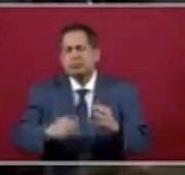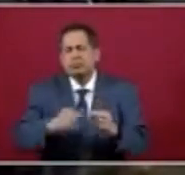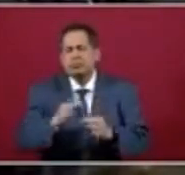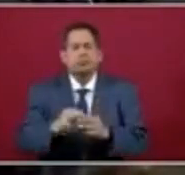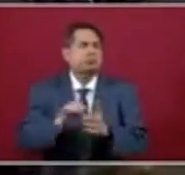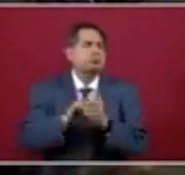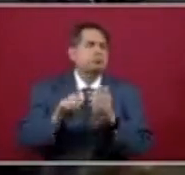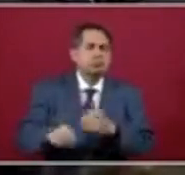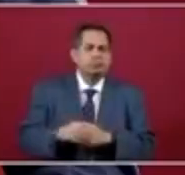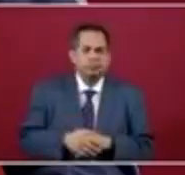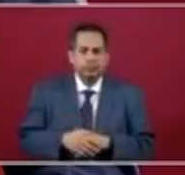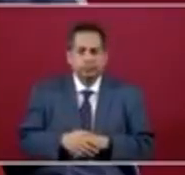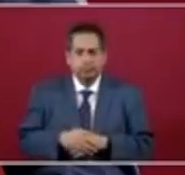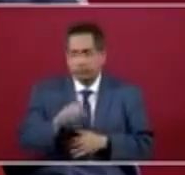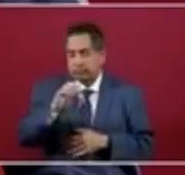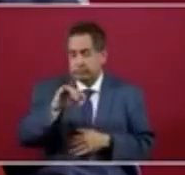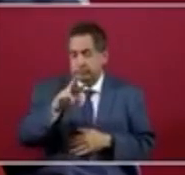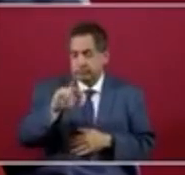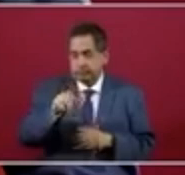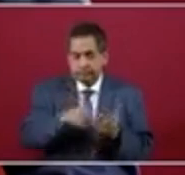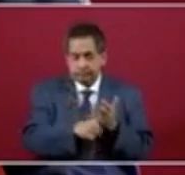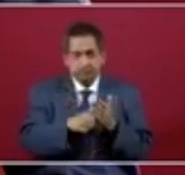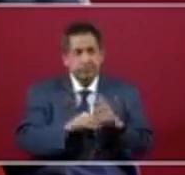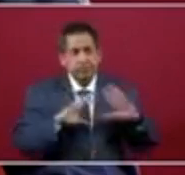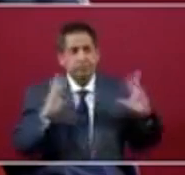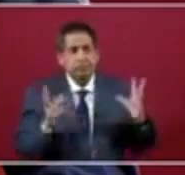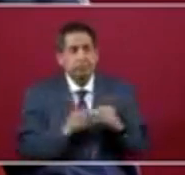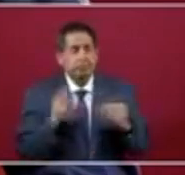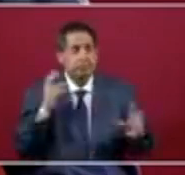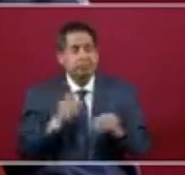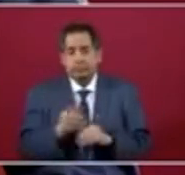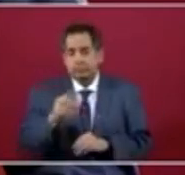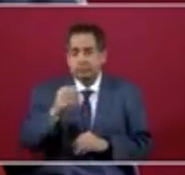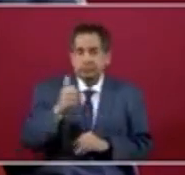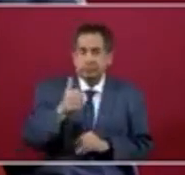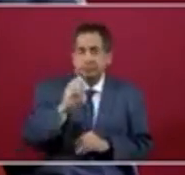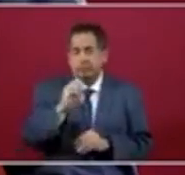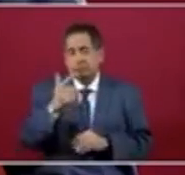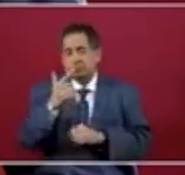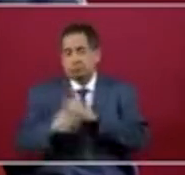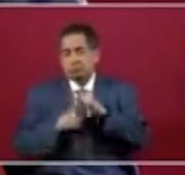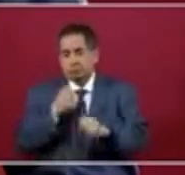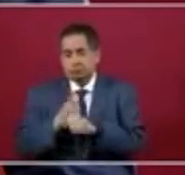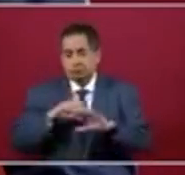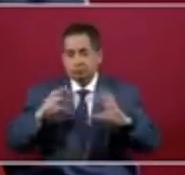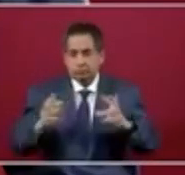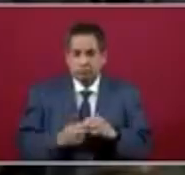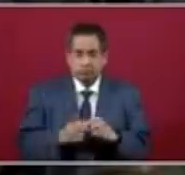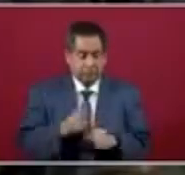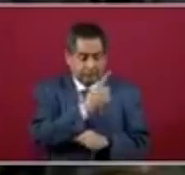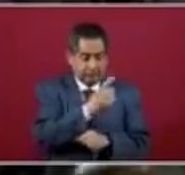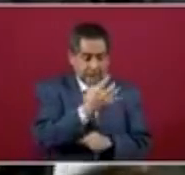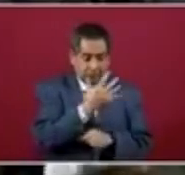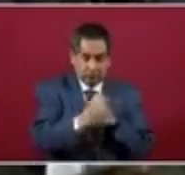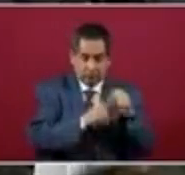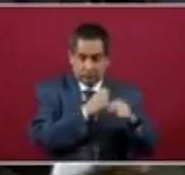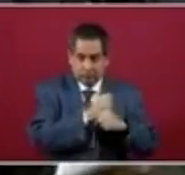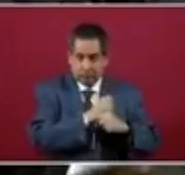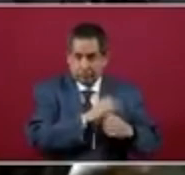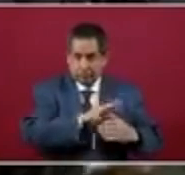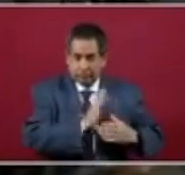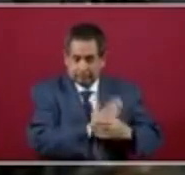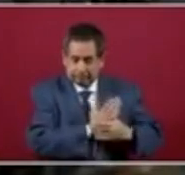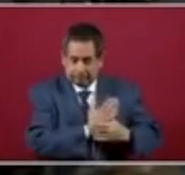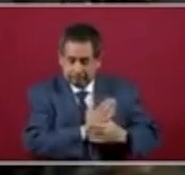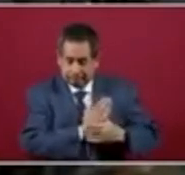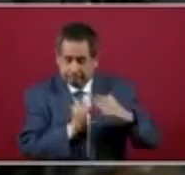ejemplo, el registro civil fueron cerca de 6-7 años en que se hizo 150 años de archivos que